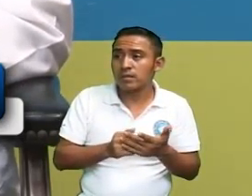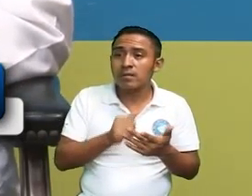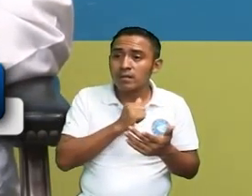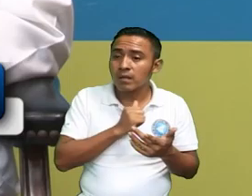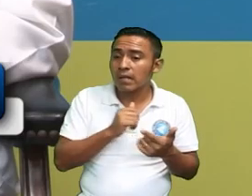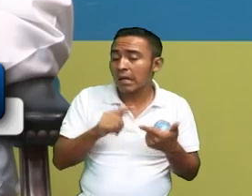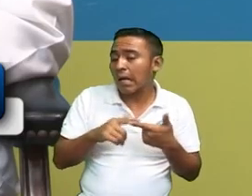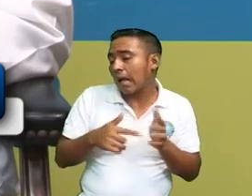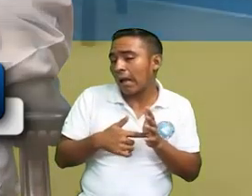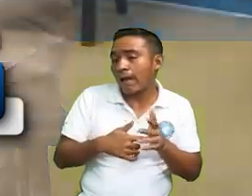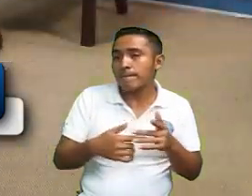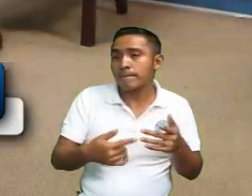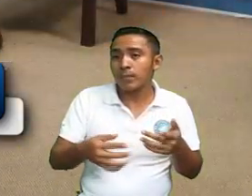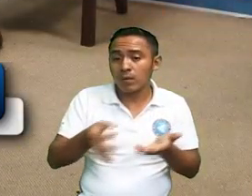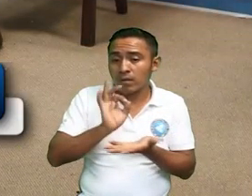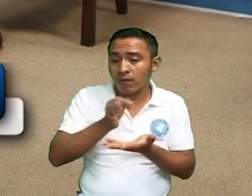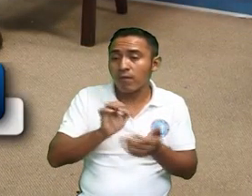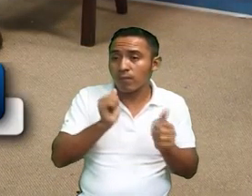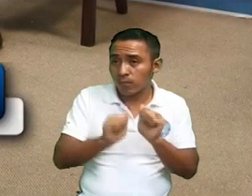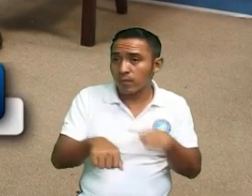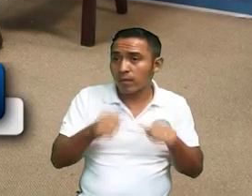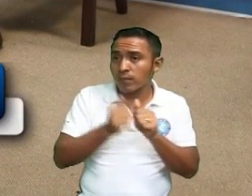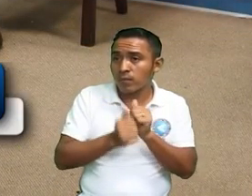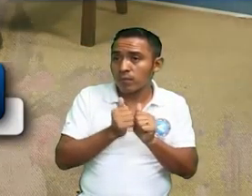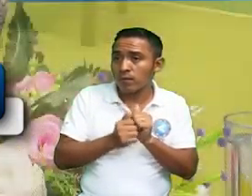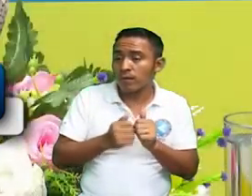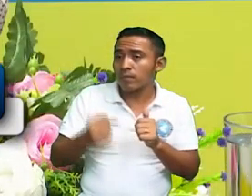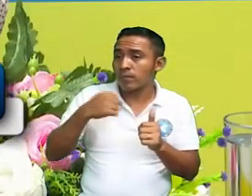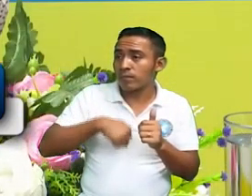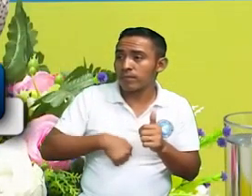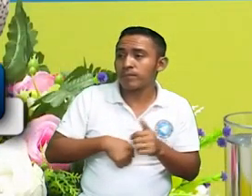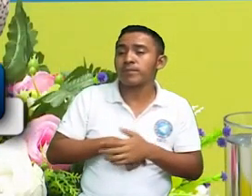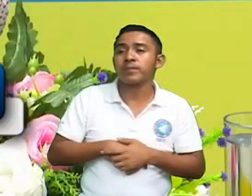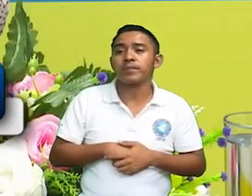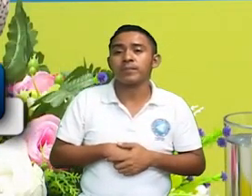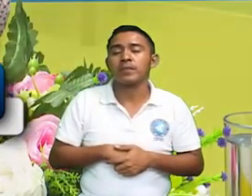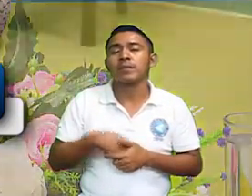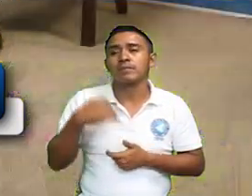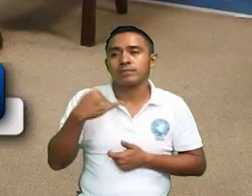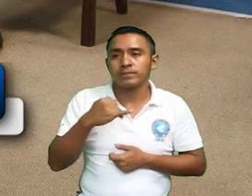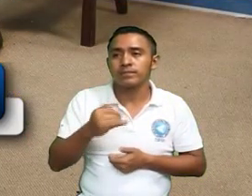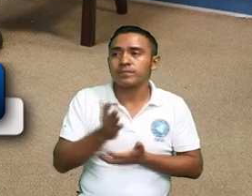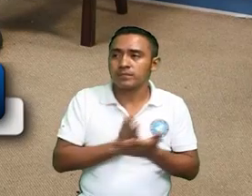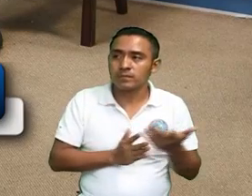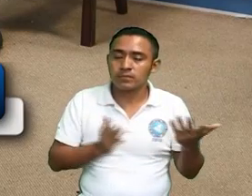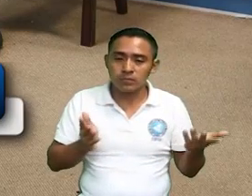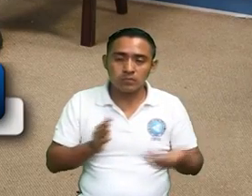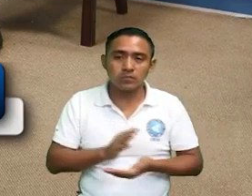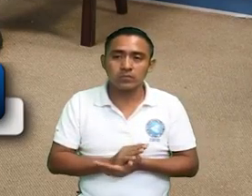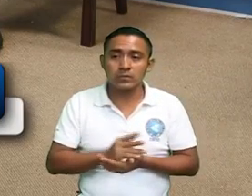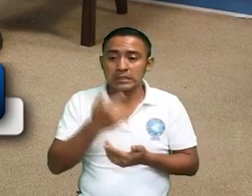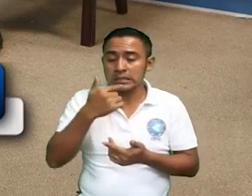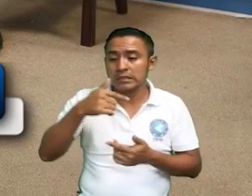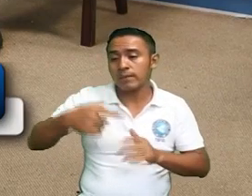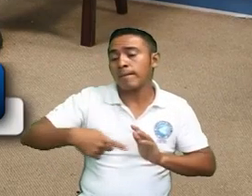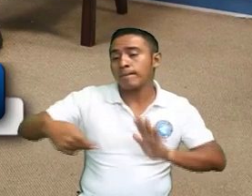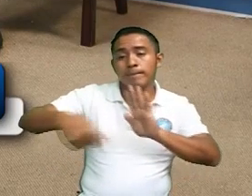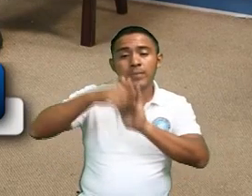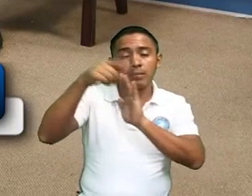provocarnos esta enfermedad del reflujo gastroesofágico? Sí, hay alimentos que, por ejemplo, nosotros le prohibimos